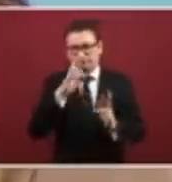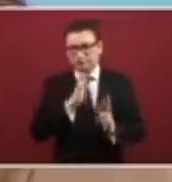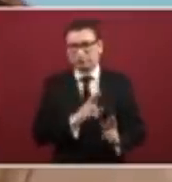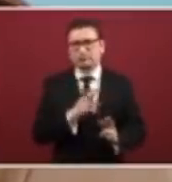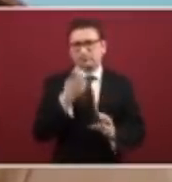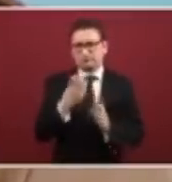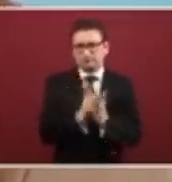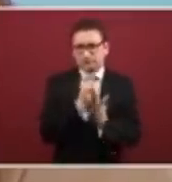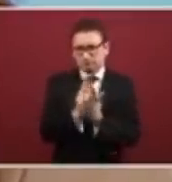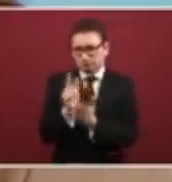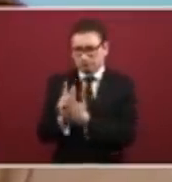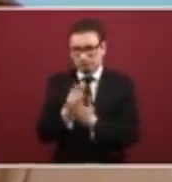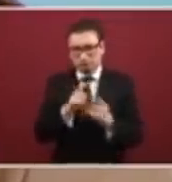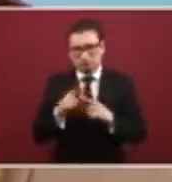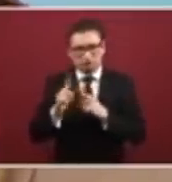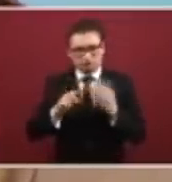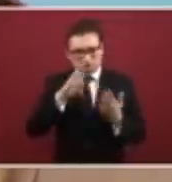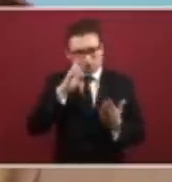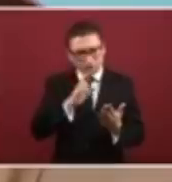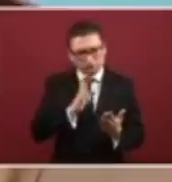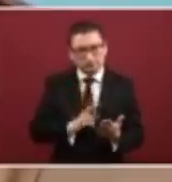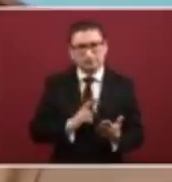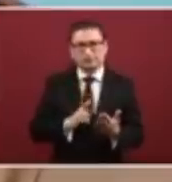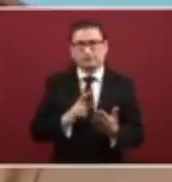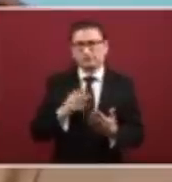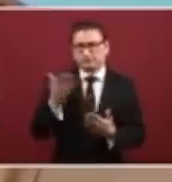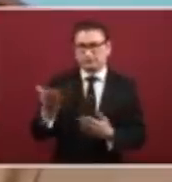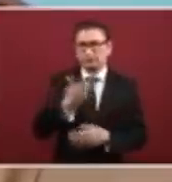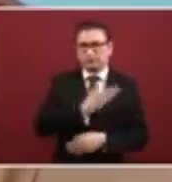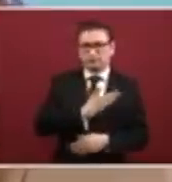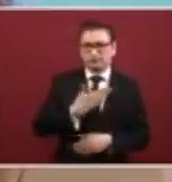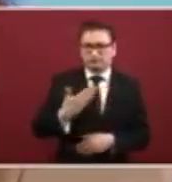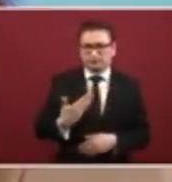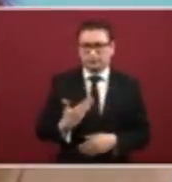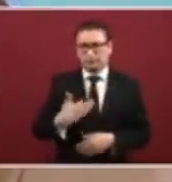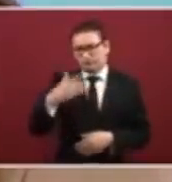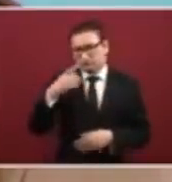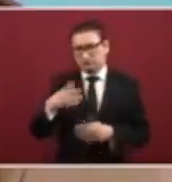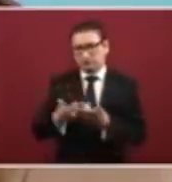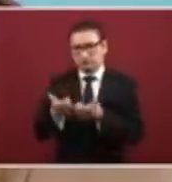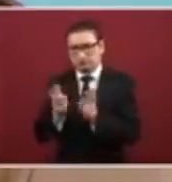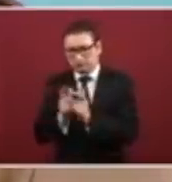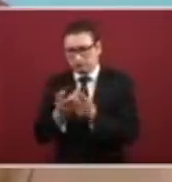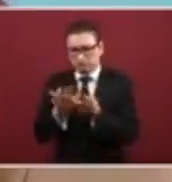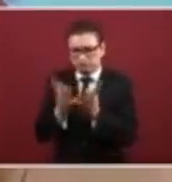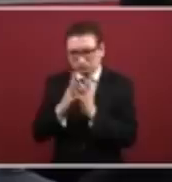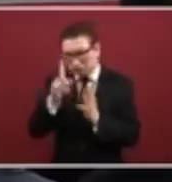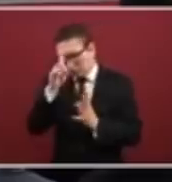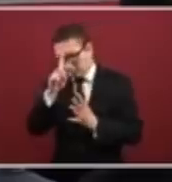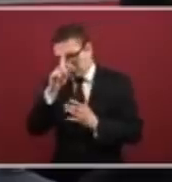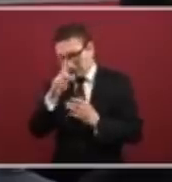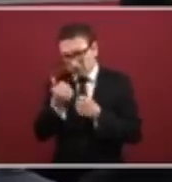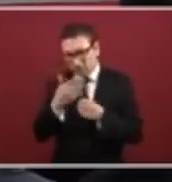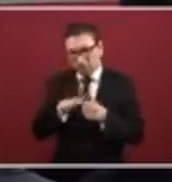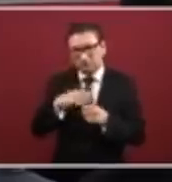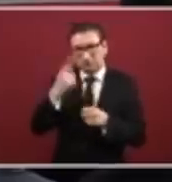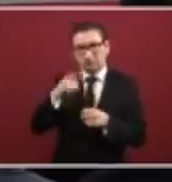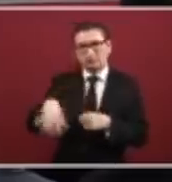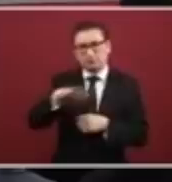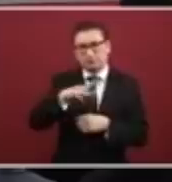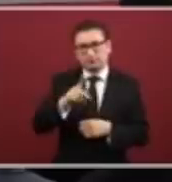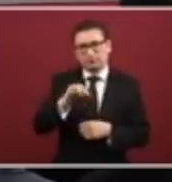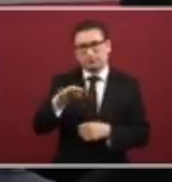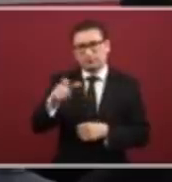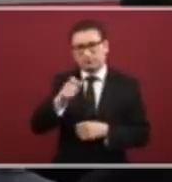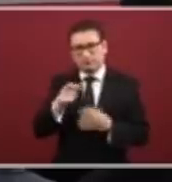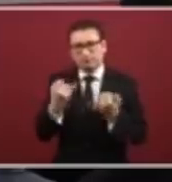legales aplicables, en el carácter de presidente del Consejo de Administración de Petróleos Mexicanos y de las empresas productivas